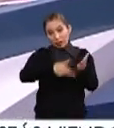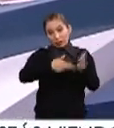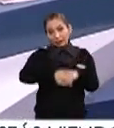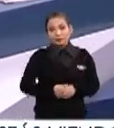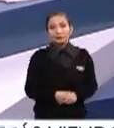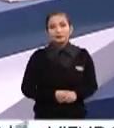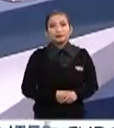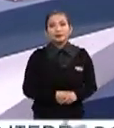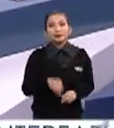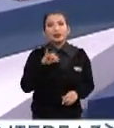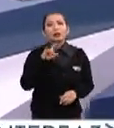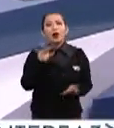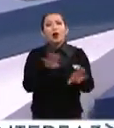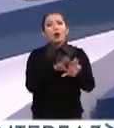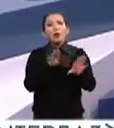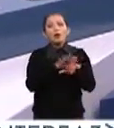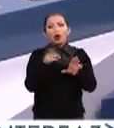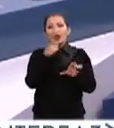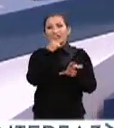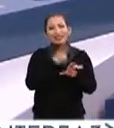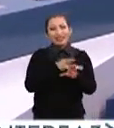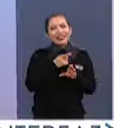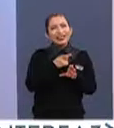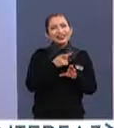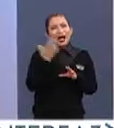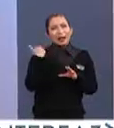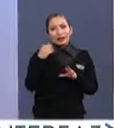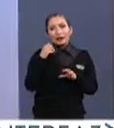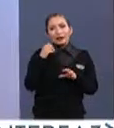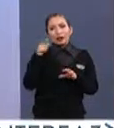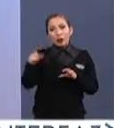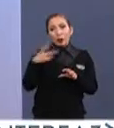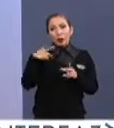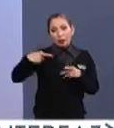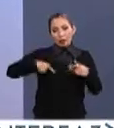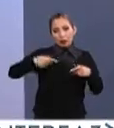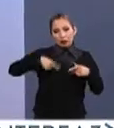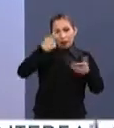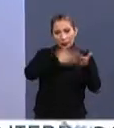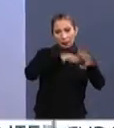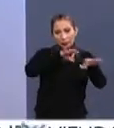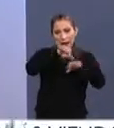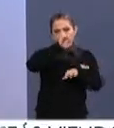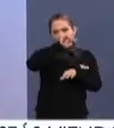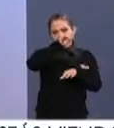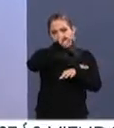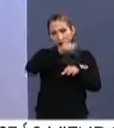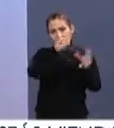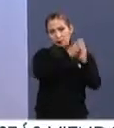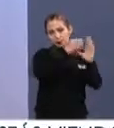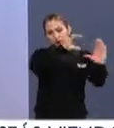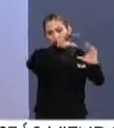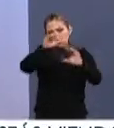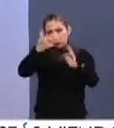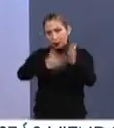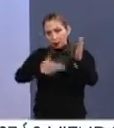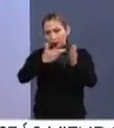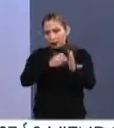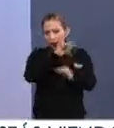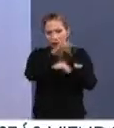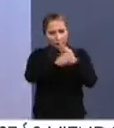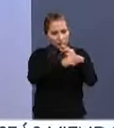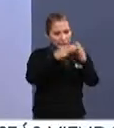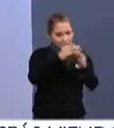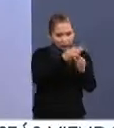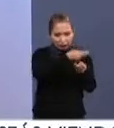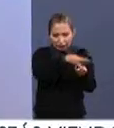Muy bien. Iván, ¿cómo pueden? Nos estabas diciendo que además de al personal del Politécnico, quienes les imparten estos talleres y tienen todo este tipo